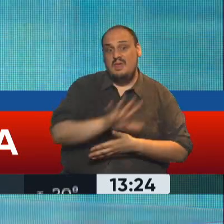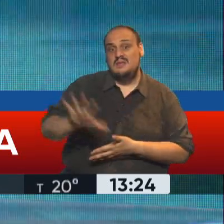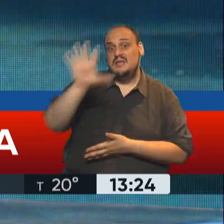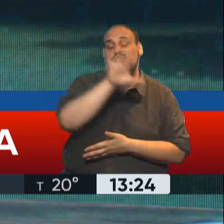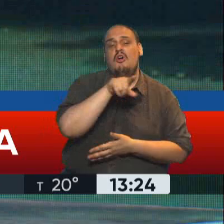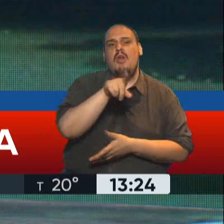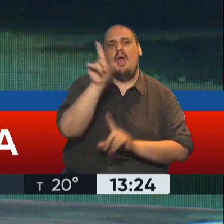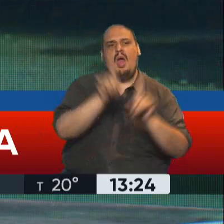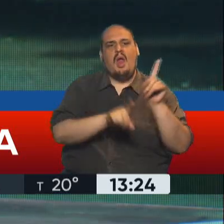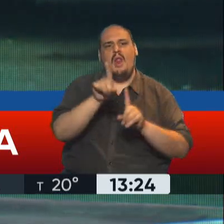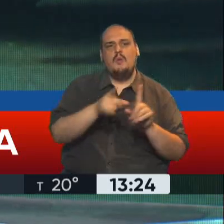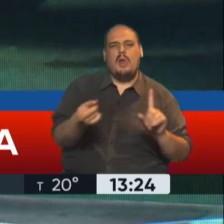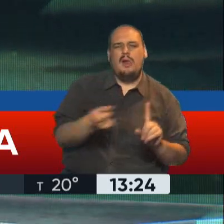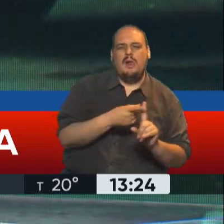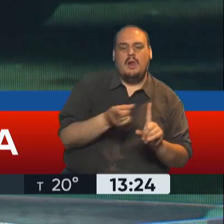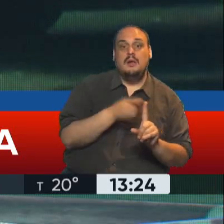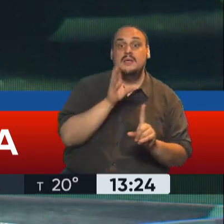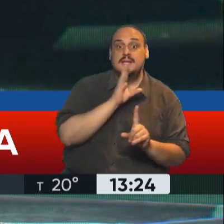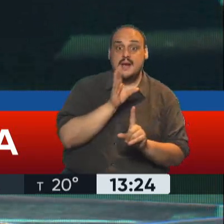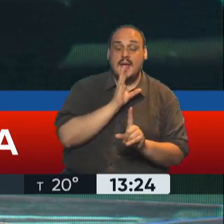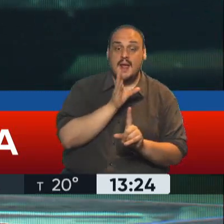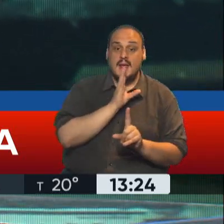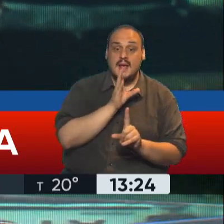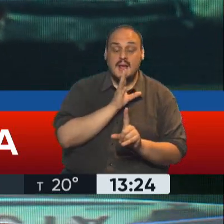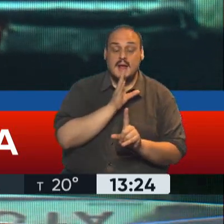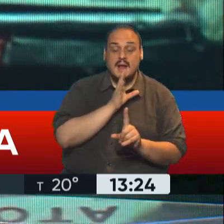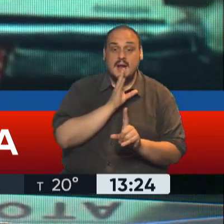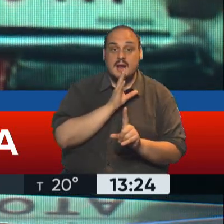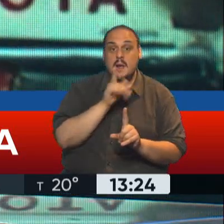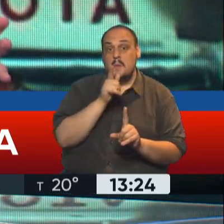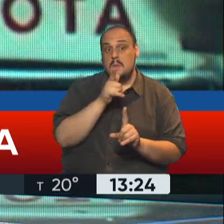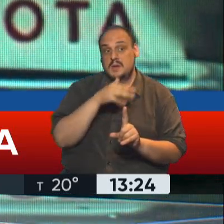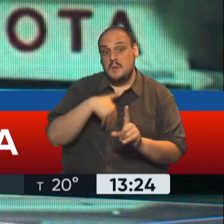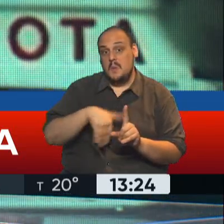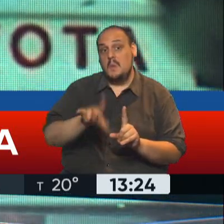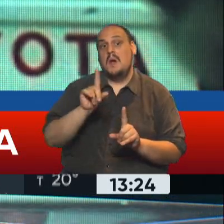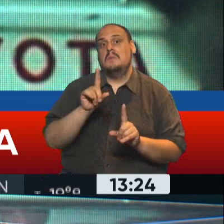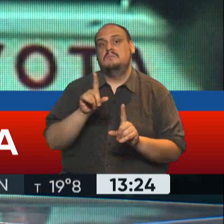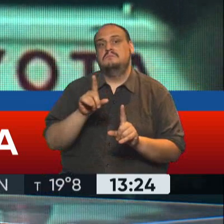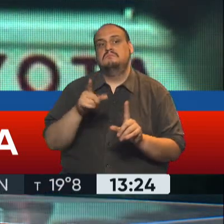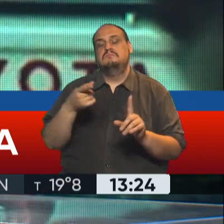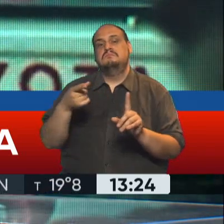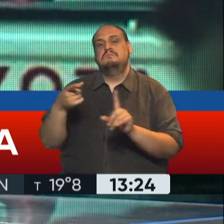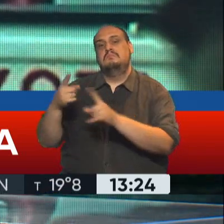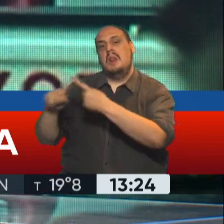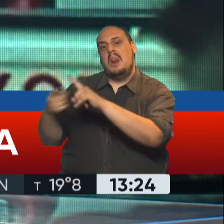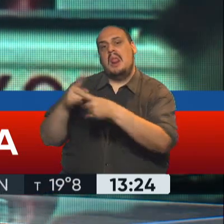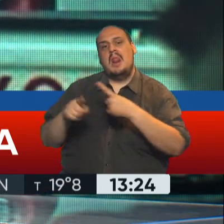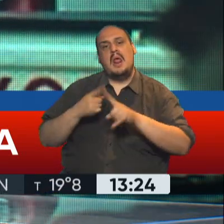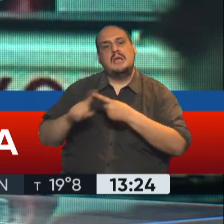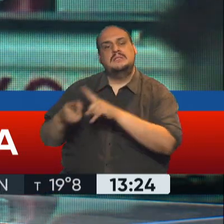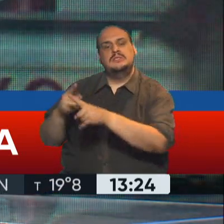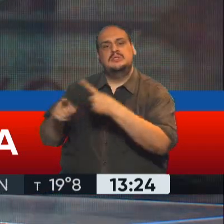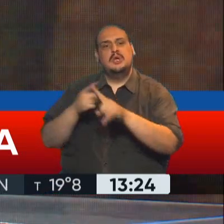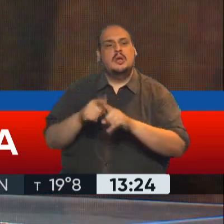nueva articulación política con Israel, que podría derivar en una normalización de las relaciones